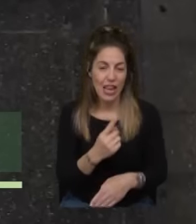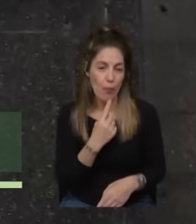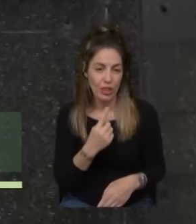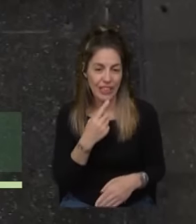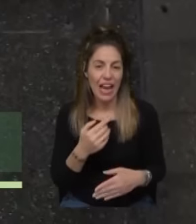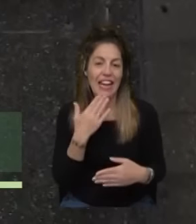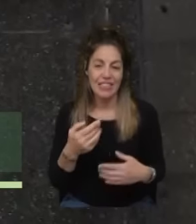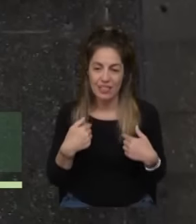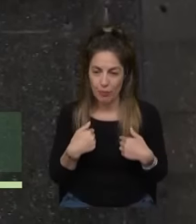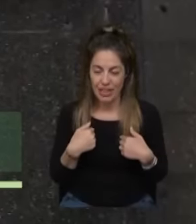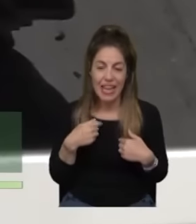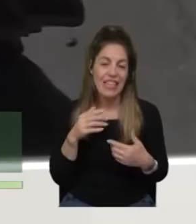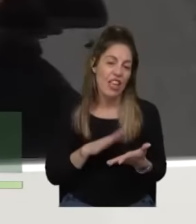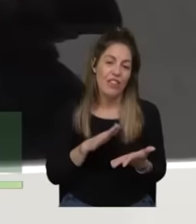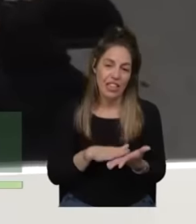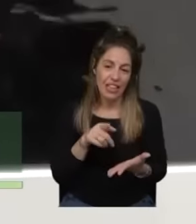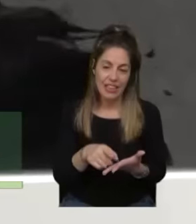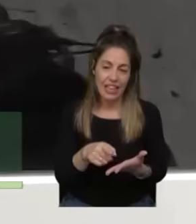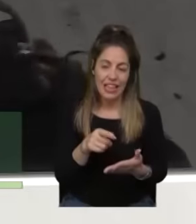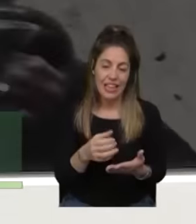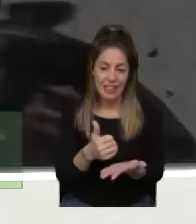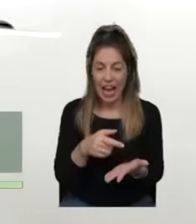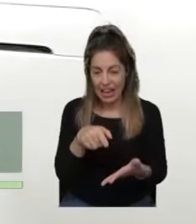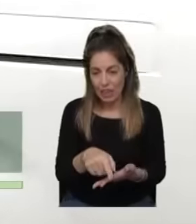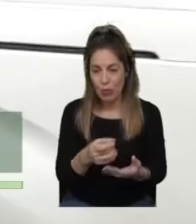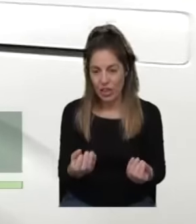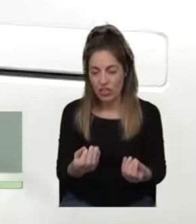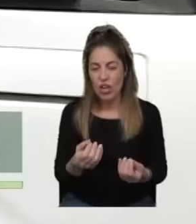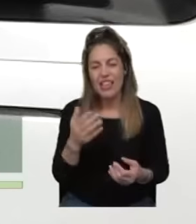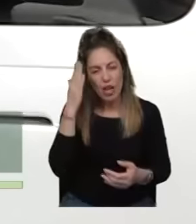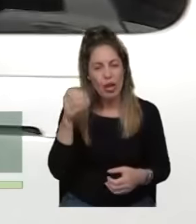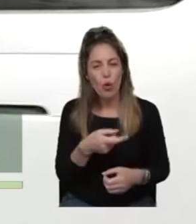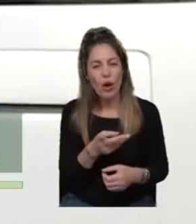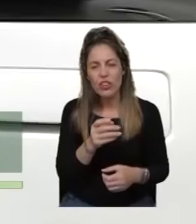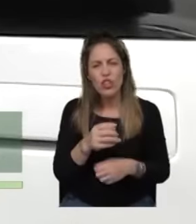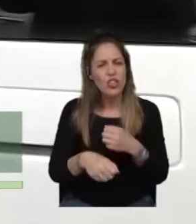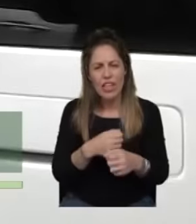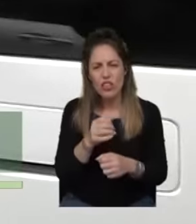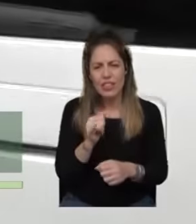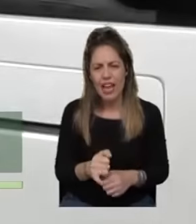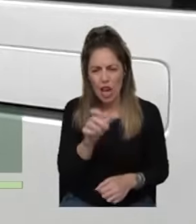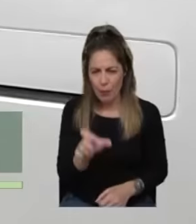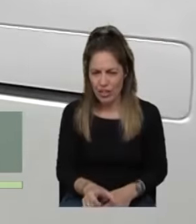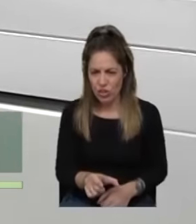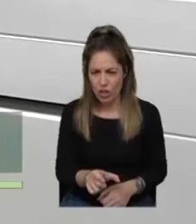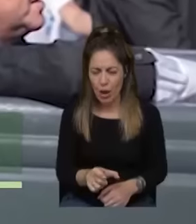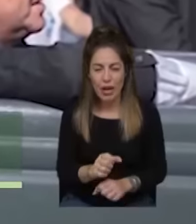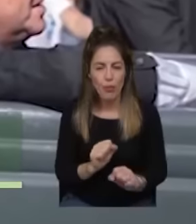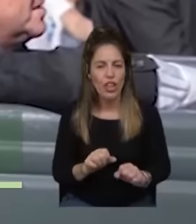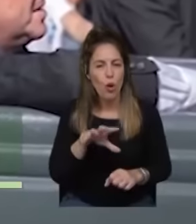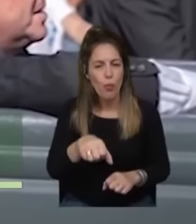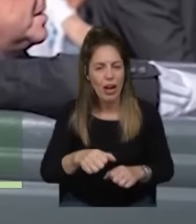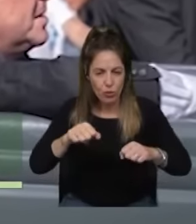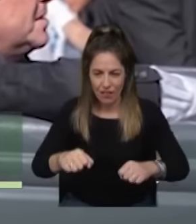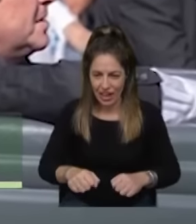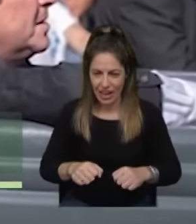¿Sabes cuánta gente está desde hace años para ocupar una banca, trabajando, juntando gente, ayudando en los barrios a gente necesitada? El ex